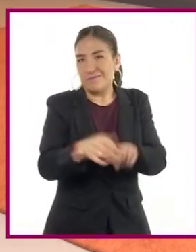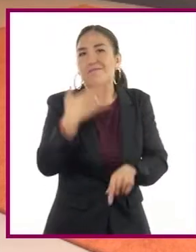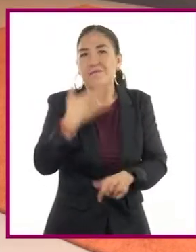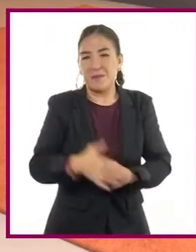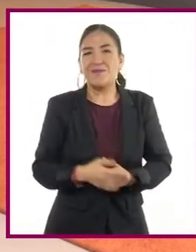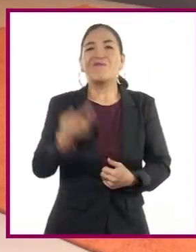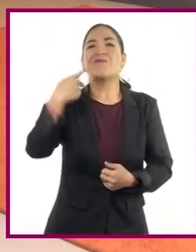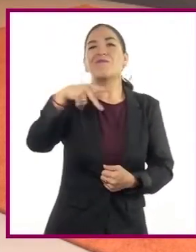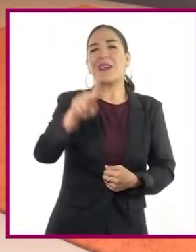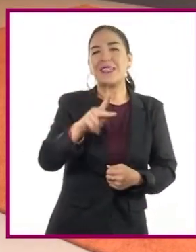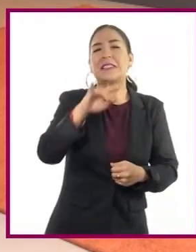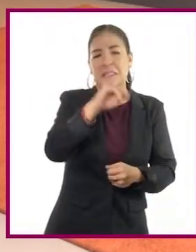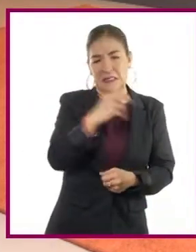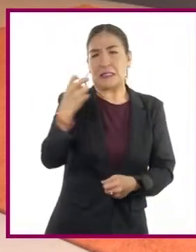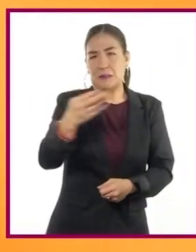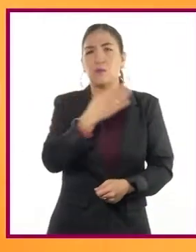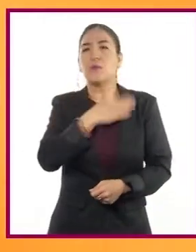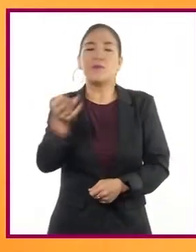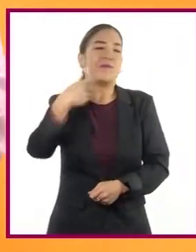pueda hacer.